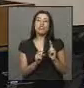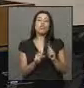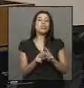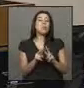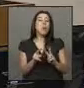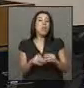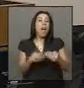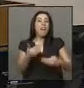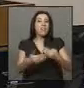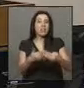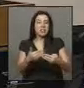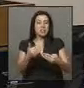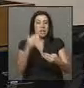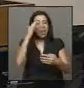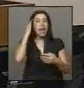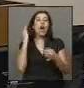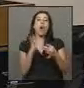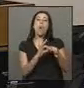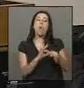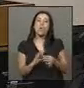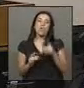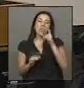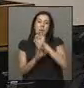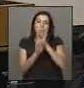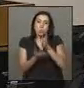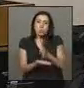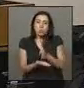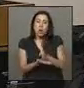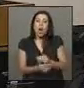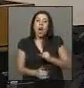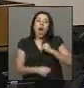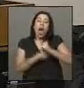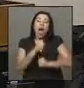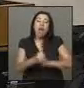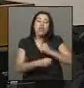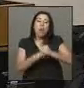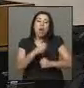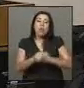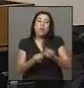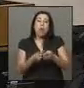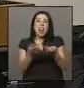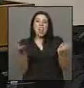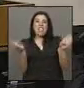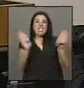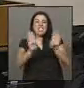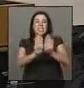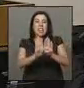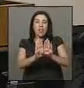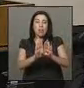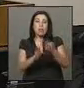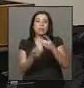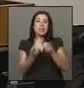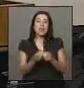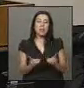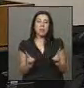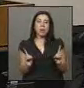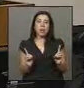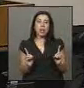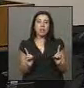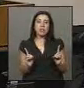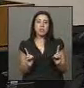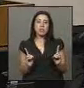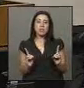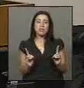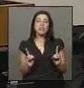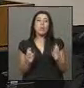ruedas. La unidad del conservadurismo ha mantenido por décadas las puertas cerradas a que en nuestra democracia quepa el resto